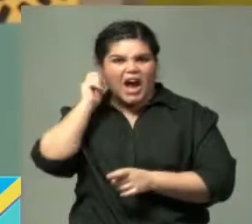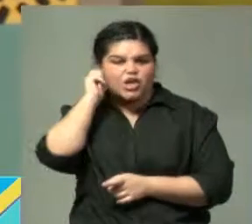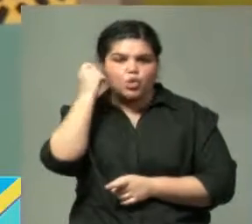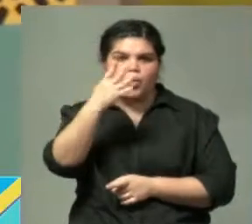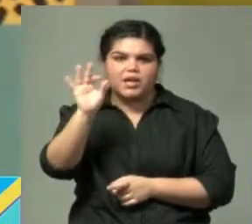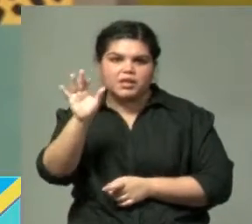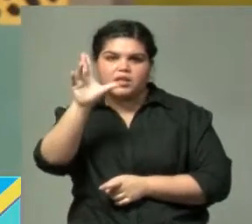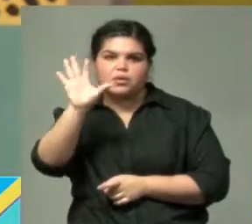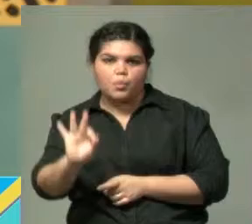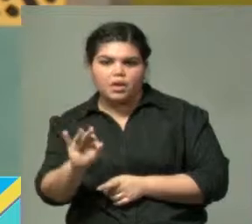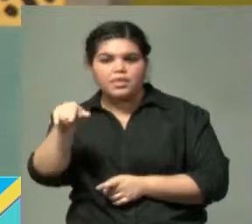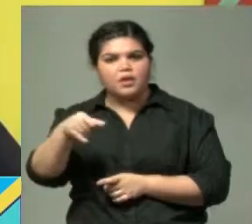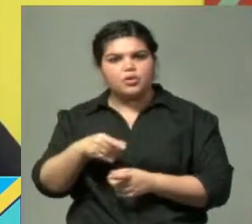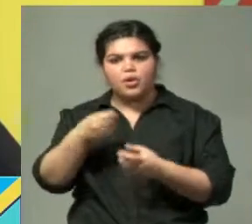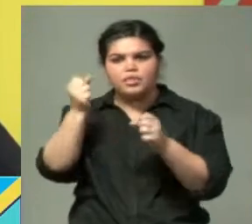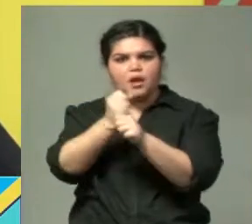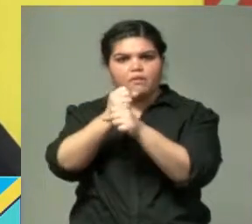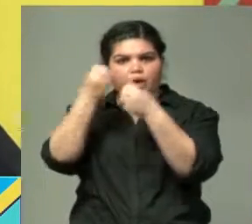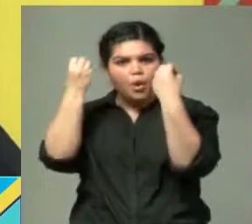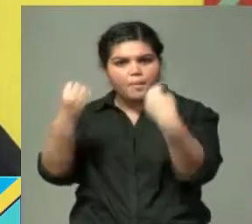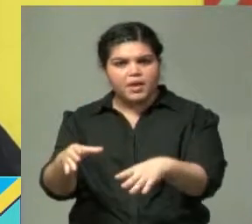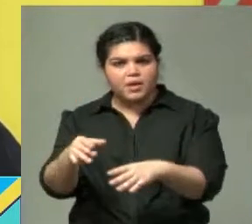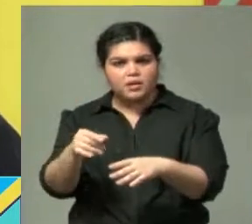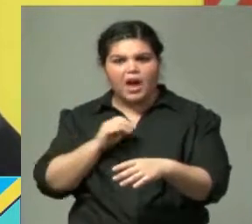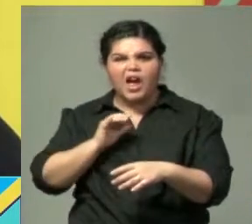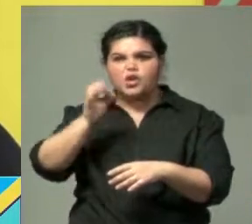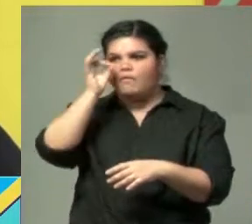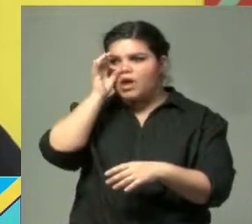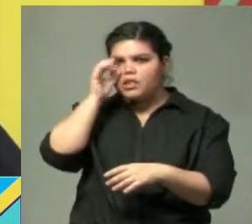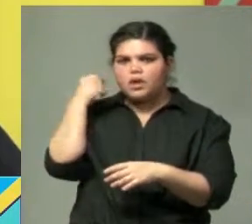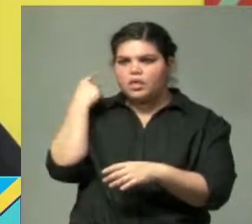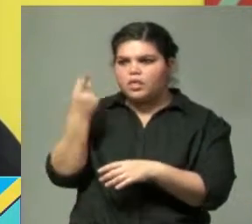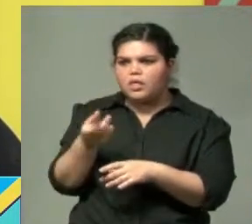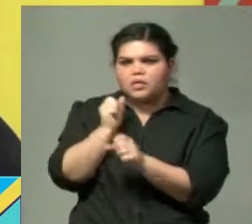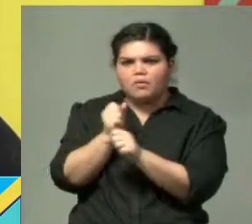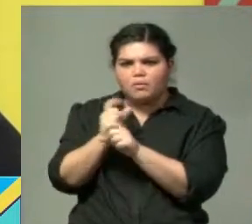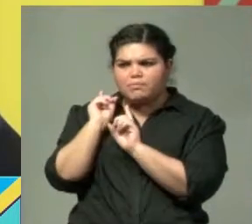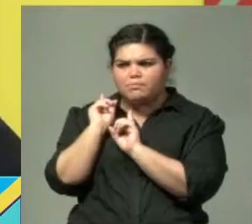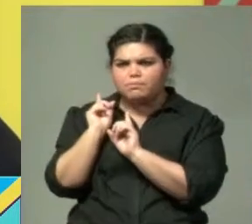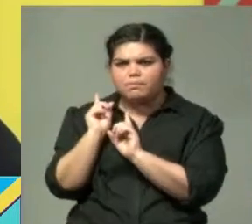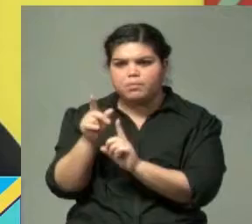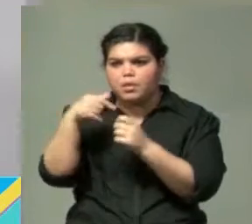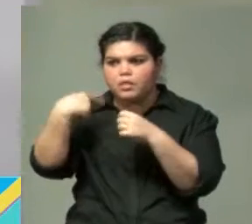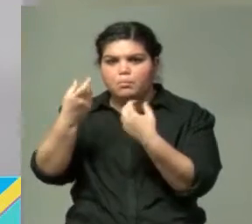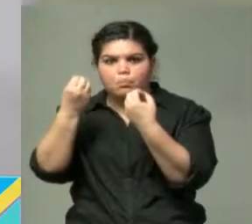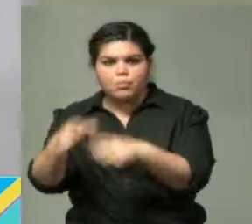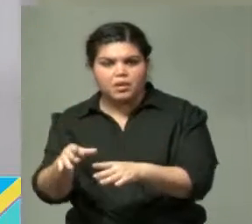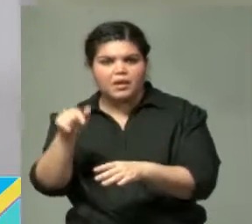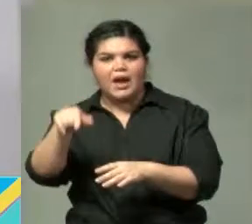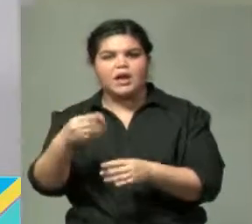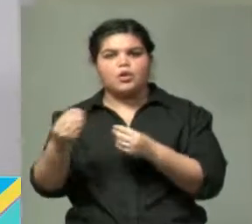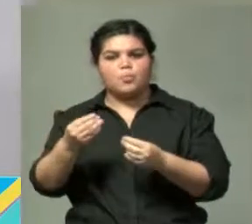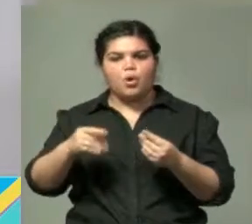50 años perdió el trabajo que venía teniendo hacía 20 años con una concepción histórica